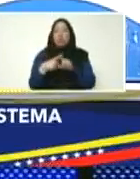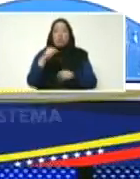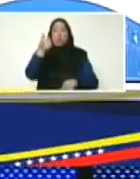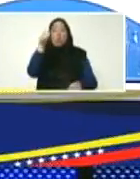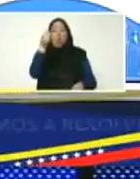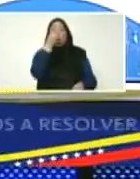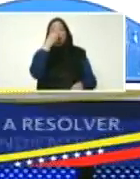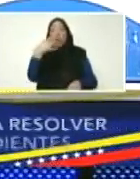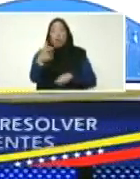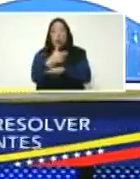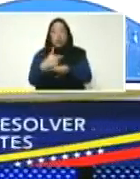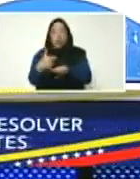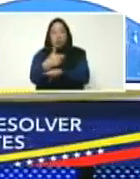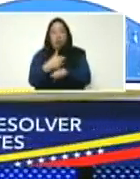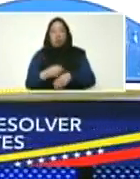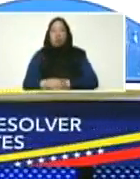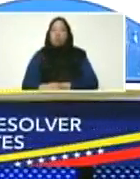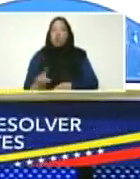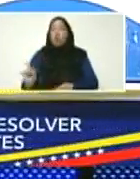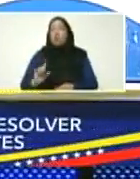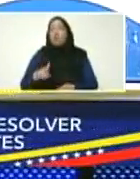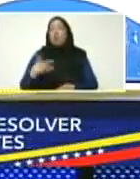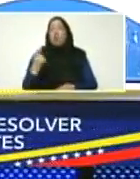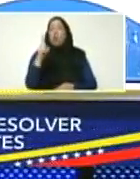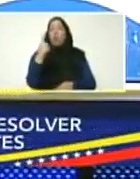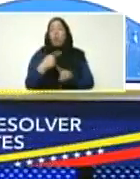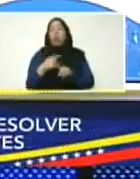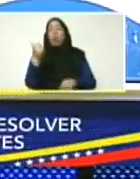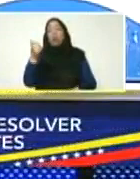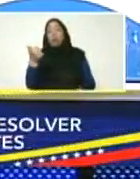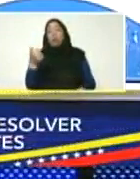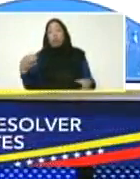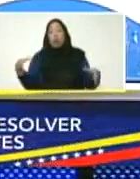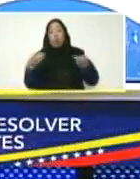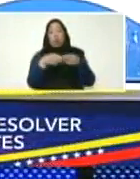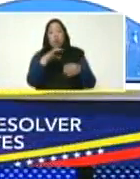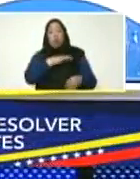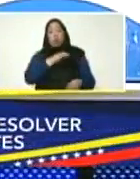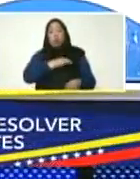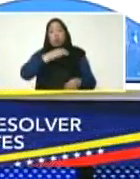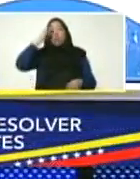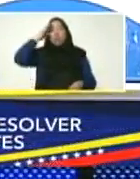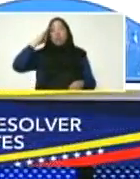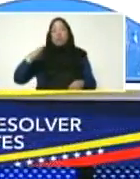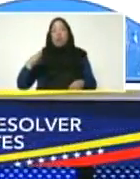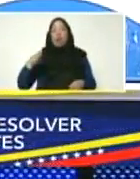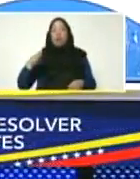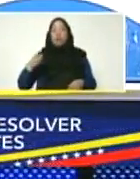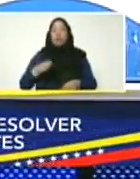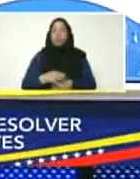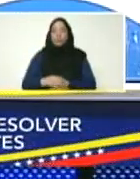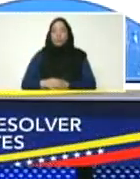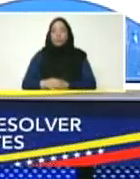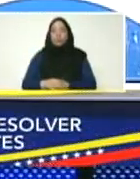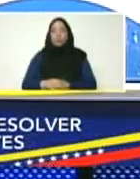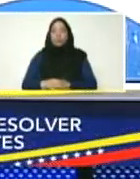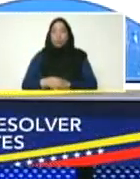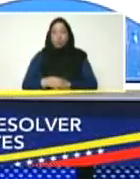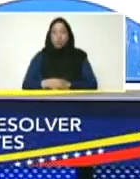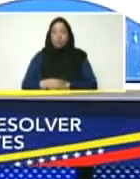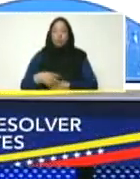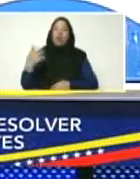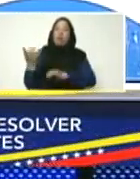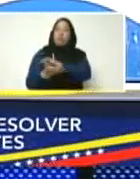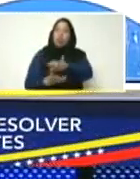buen gobierno, no es lo central de las brigadas comunitarias militares, las bricomiles. En tiempos de